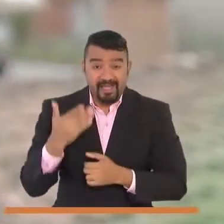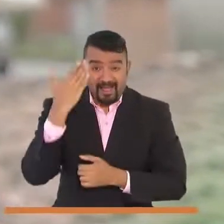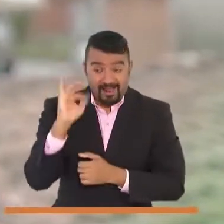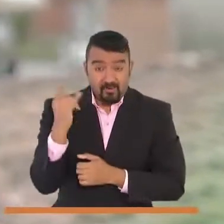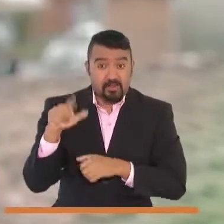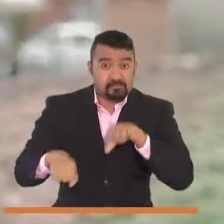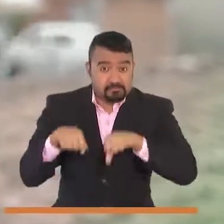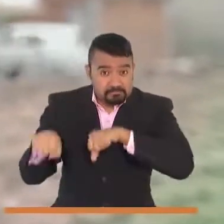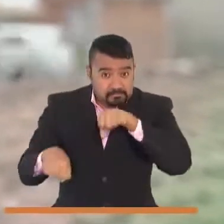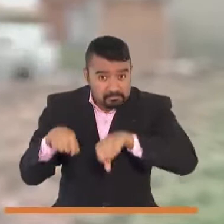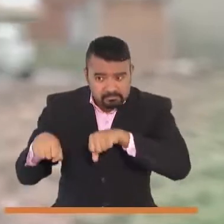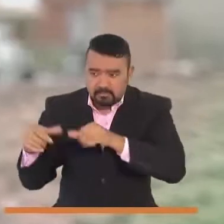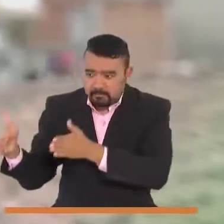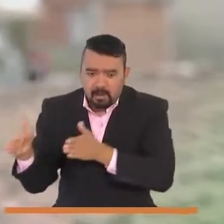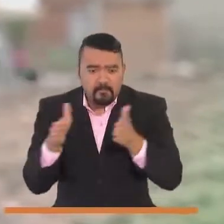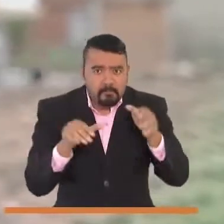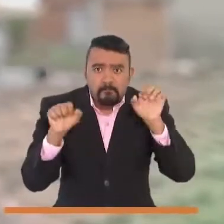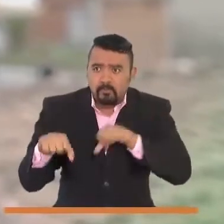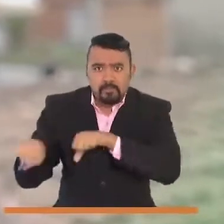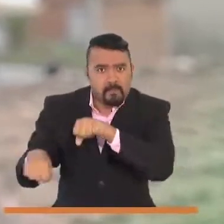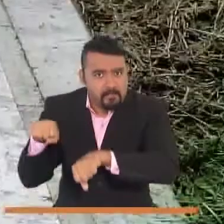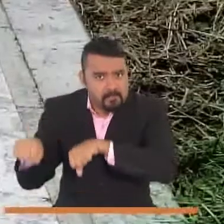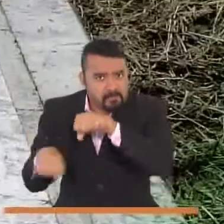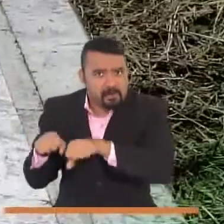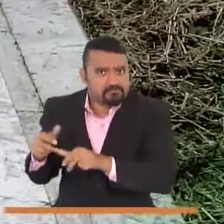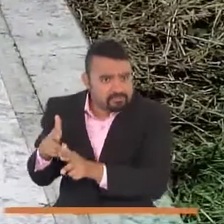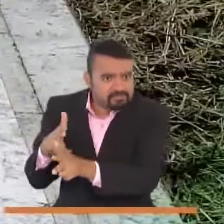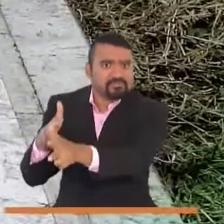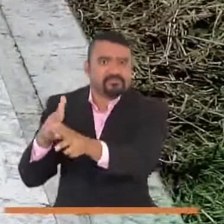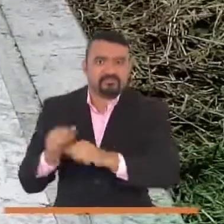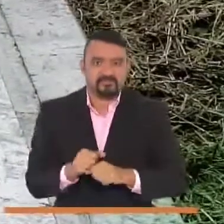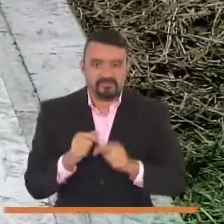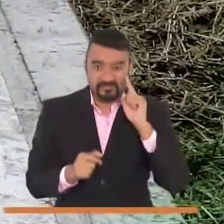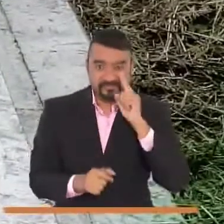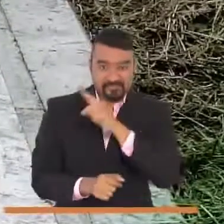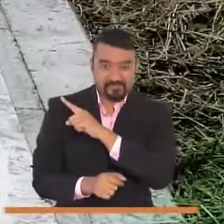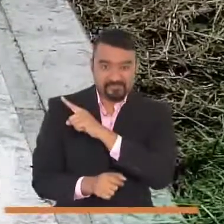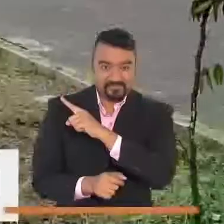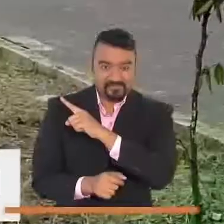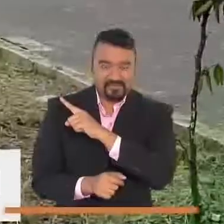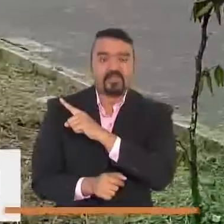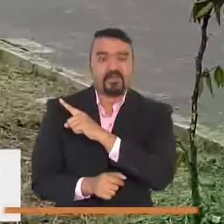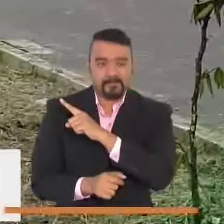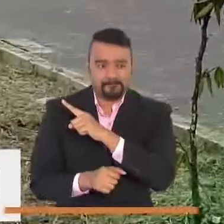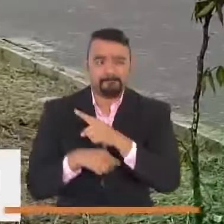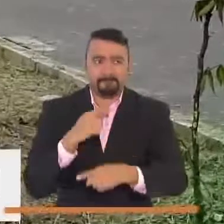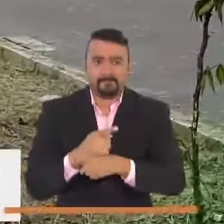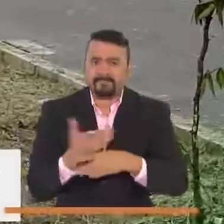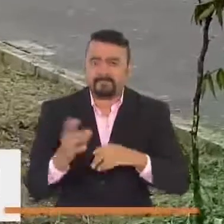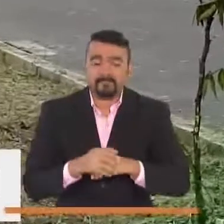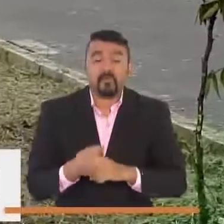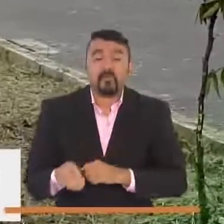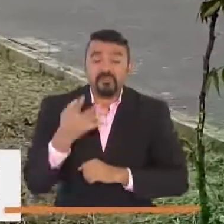largo de la vía, mejorando también la movilidad en este sentido. Pensando en la movilidad sostenible, esta obra cuenta con